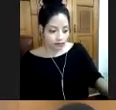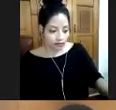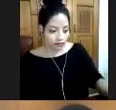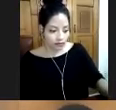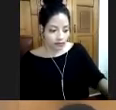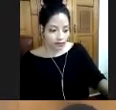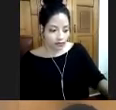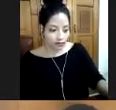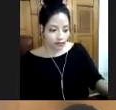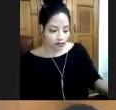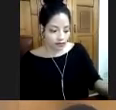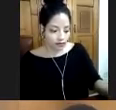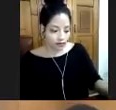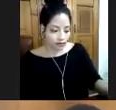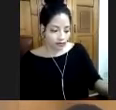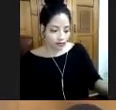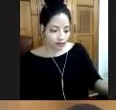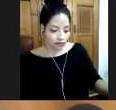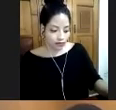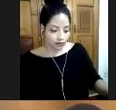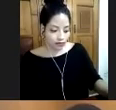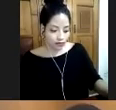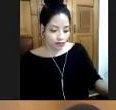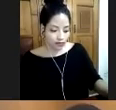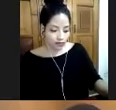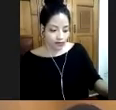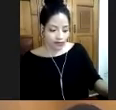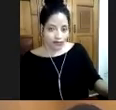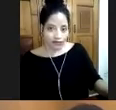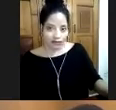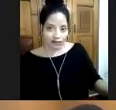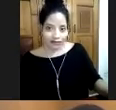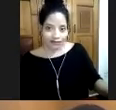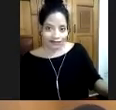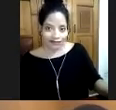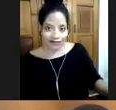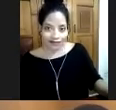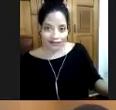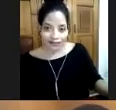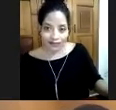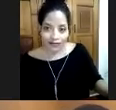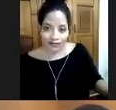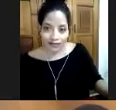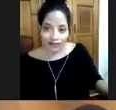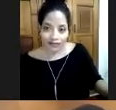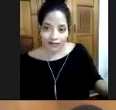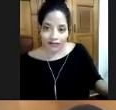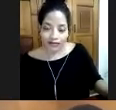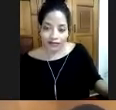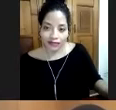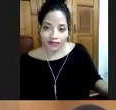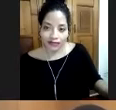aparato digitalizado. La otra es que para tener un aparato de eso debemos